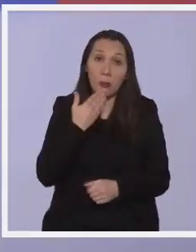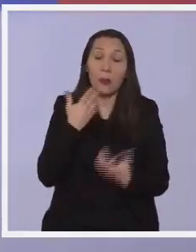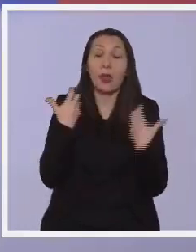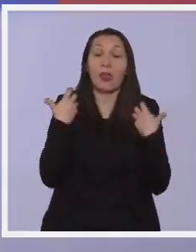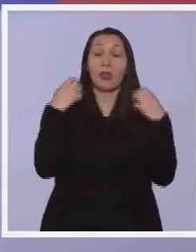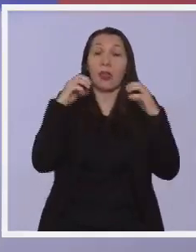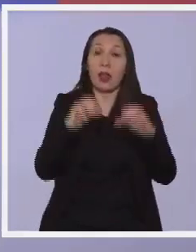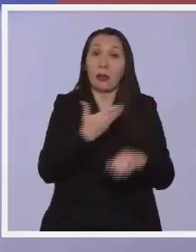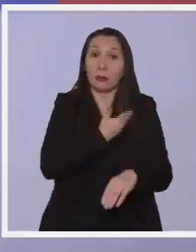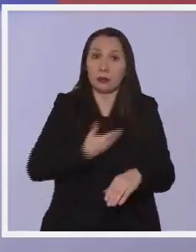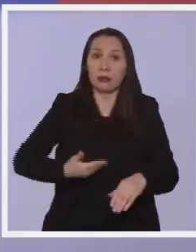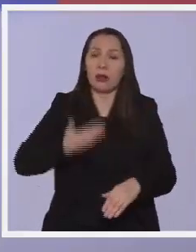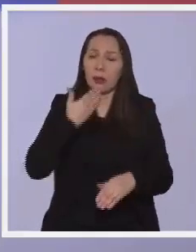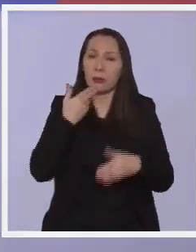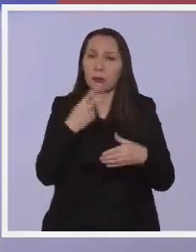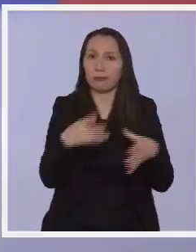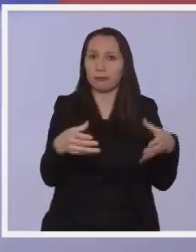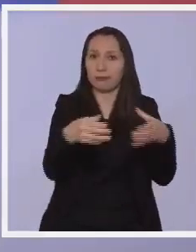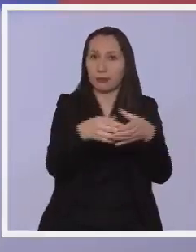y el equipo,